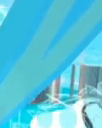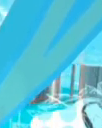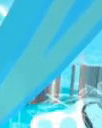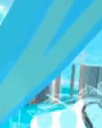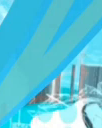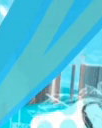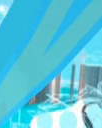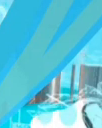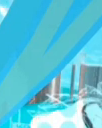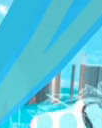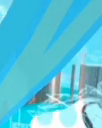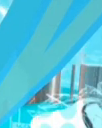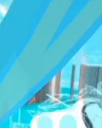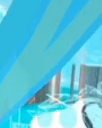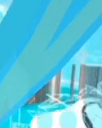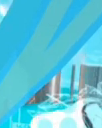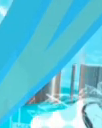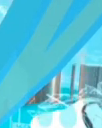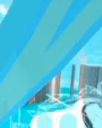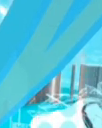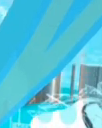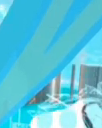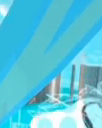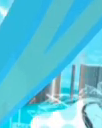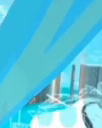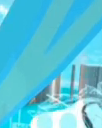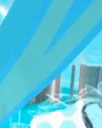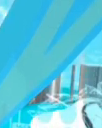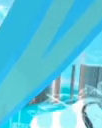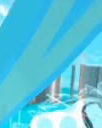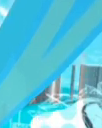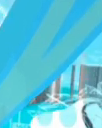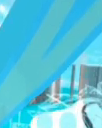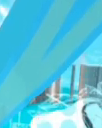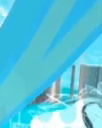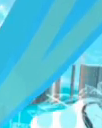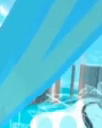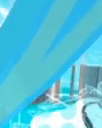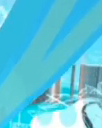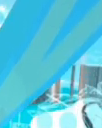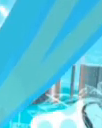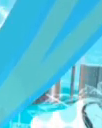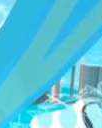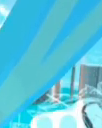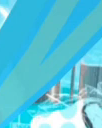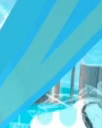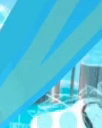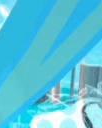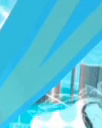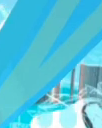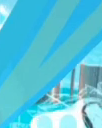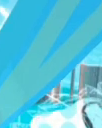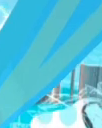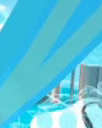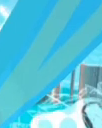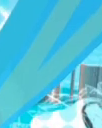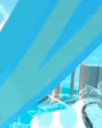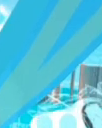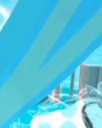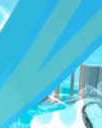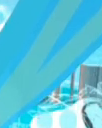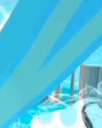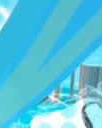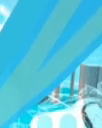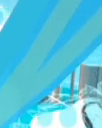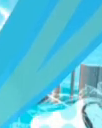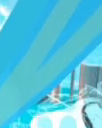porque aquí comienza todo eso, y ver si efectivamente hay o no un vínculo con un crimen organizado, aunque el modus operandi